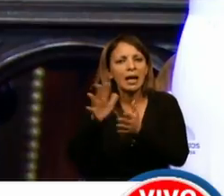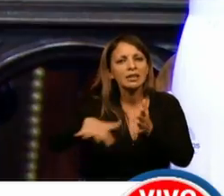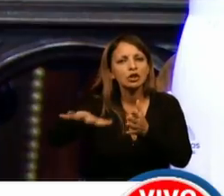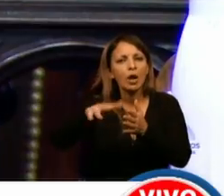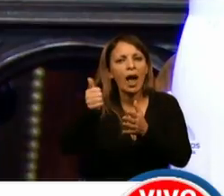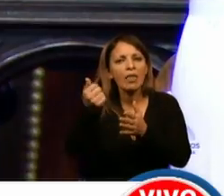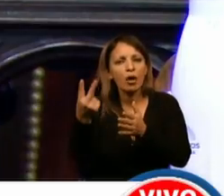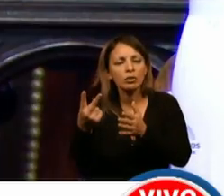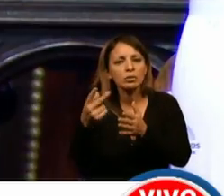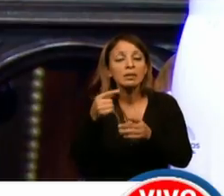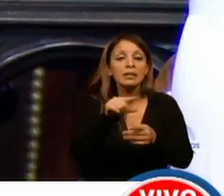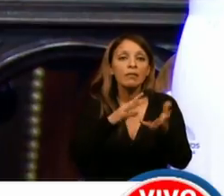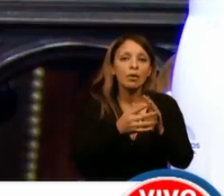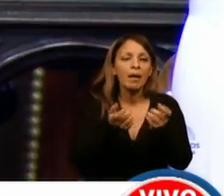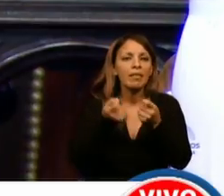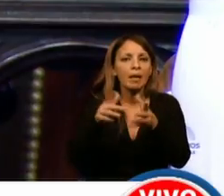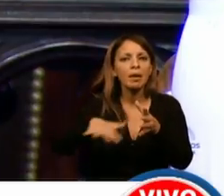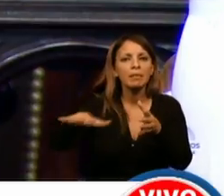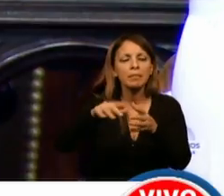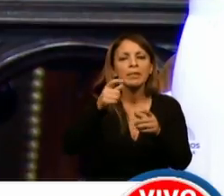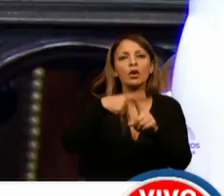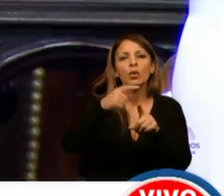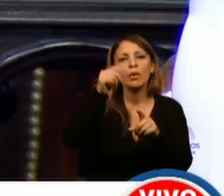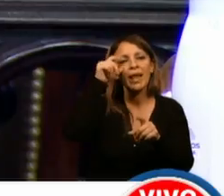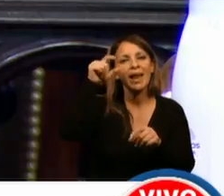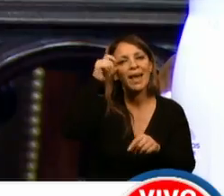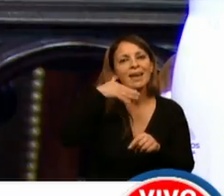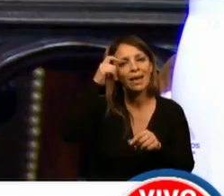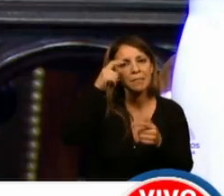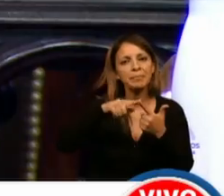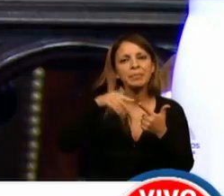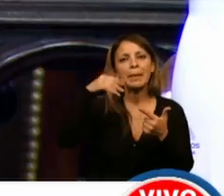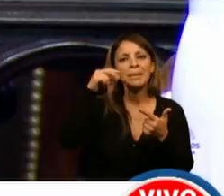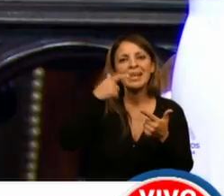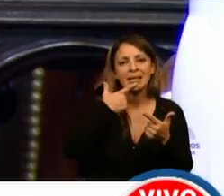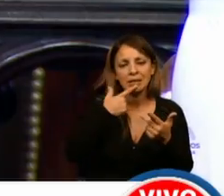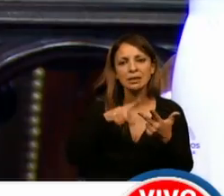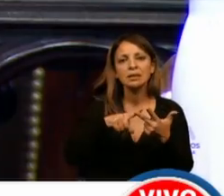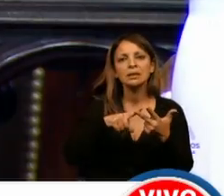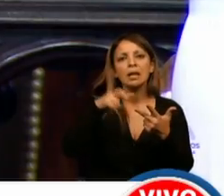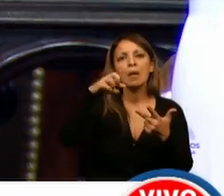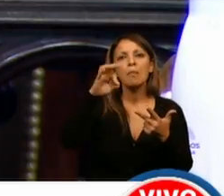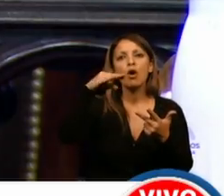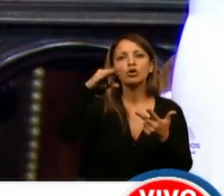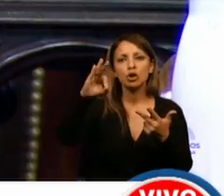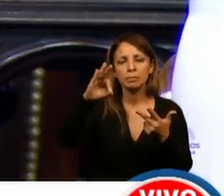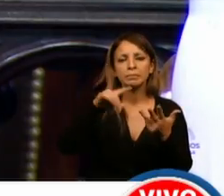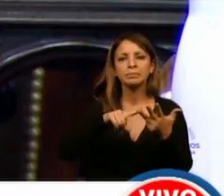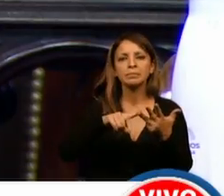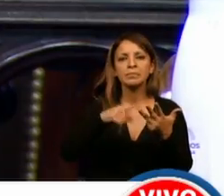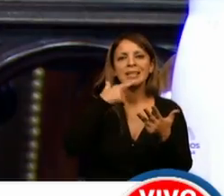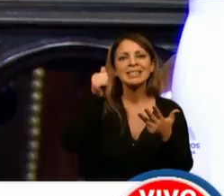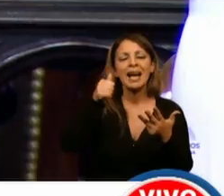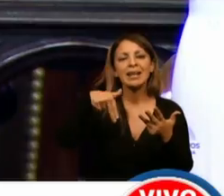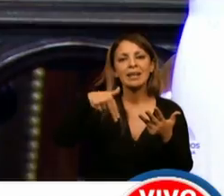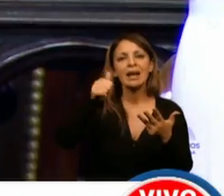se le estaríamos garantizando a los departamentos cruz del eje departamento minas departamento pocho departamento san